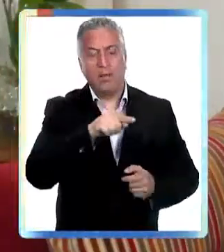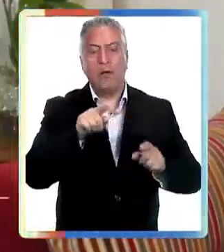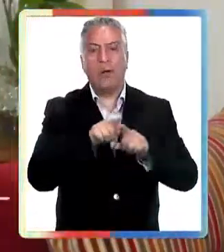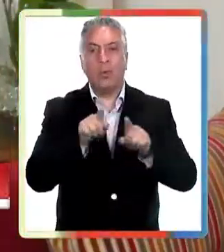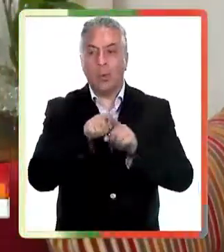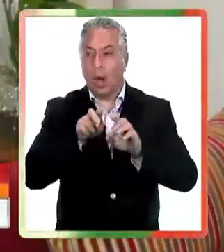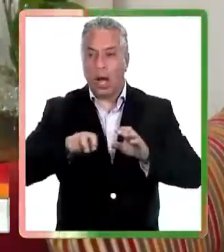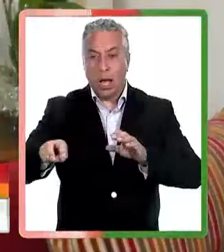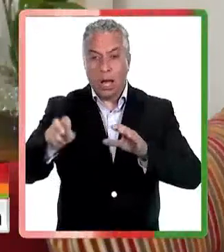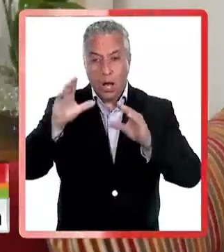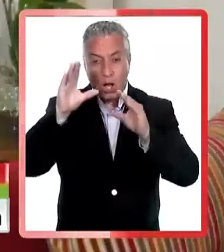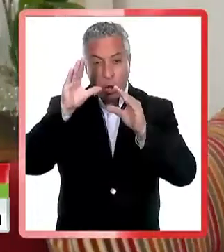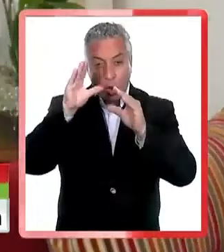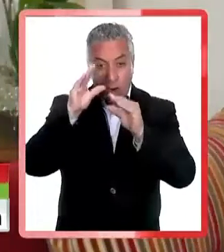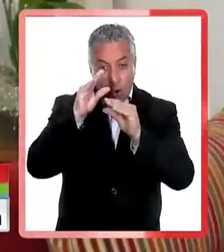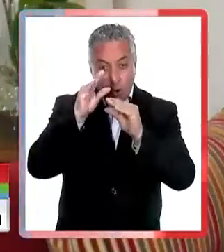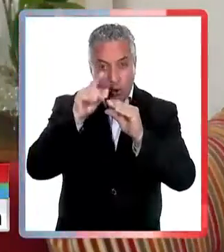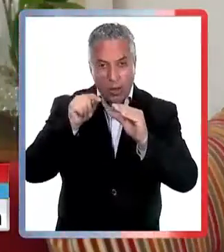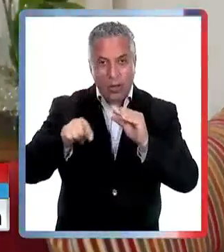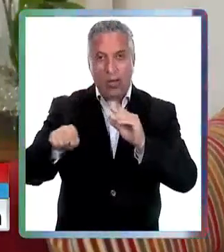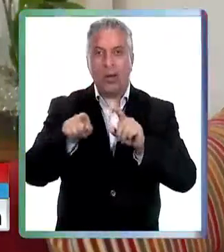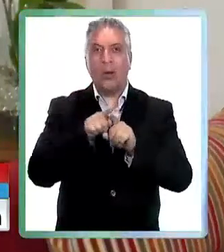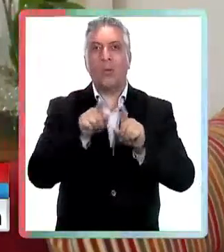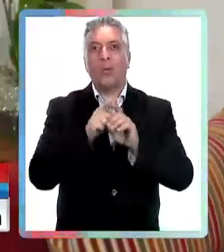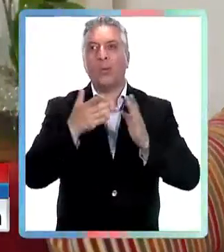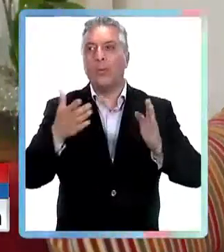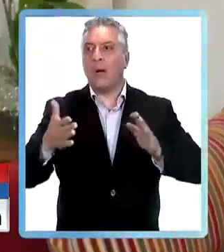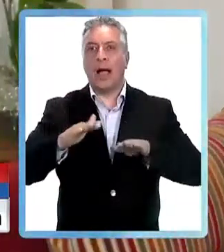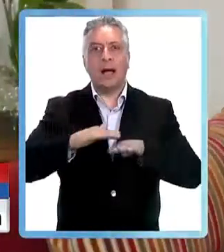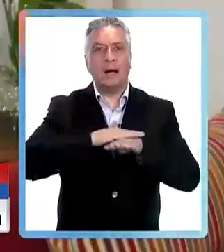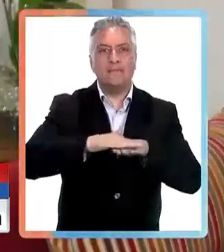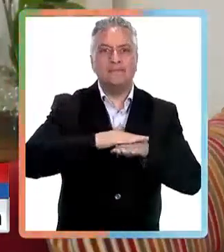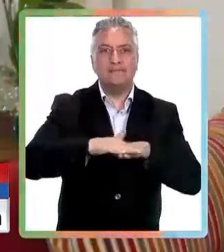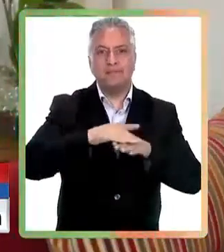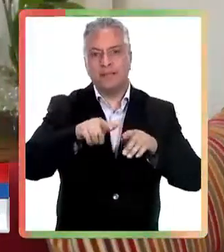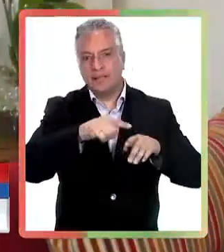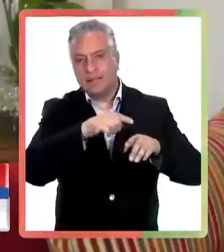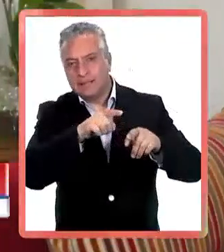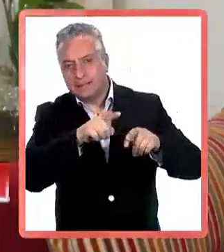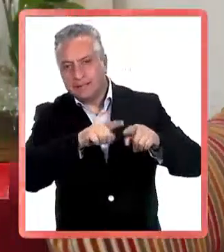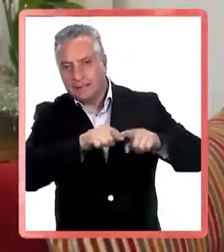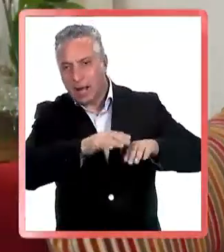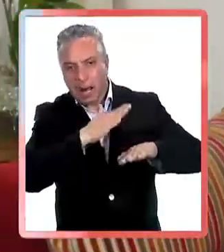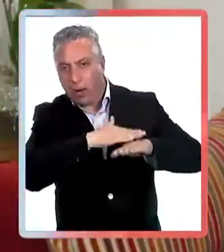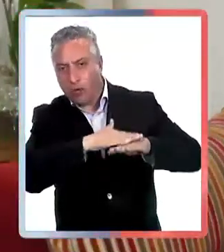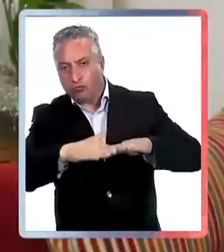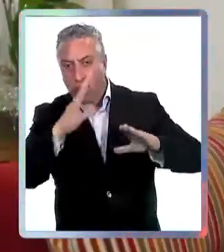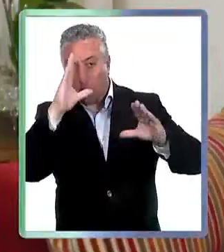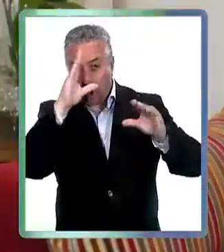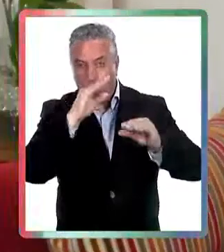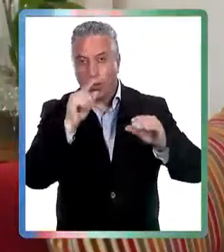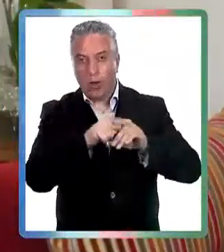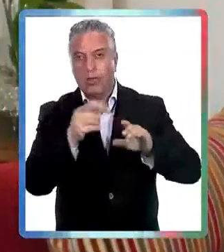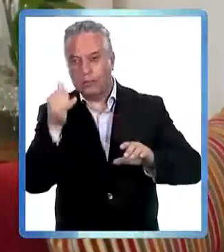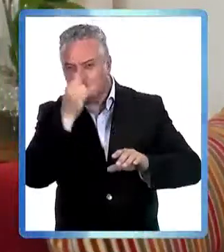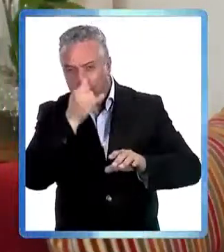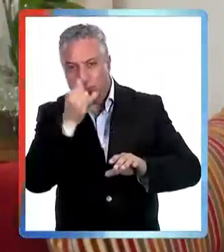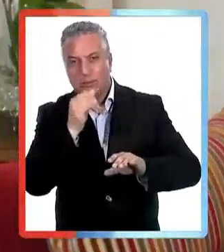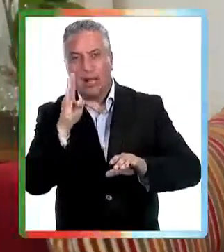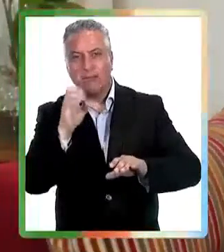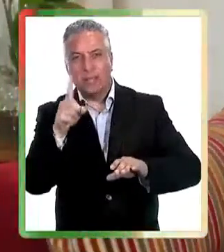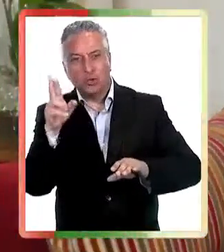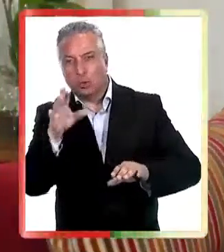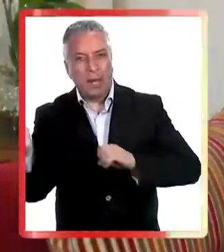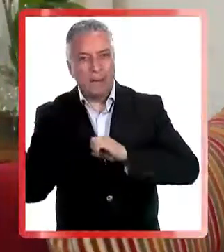la oscuridad, que a veces están detrás de un sitio eriazo, oscuros, donde se acumula